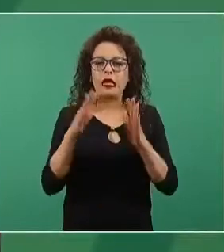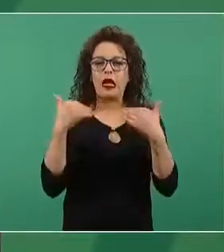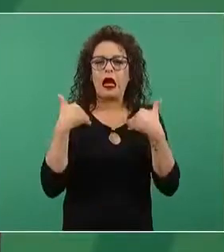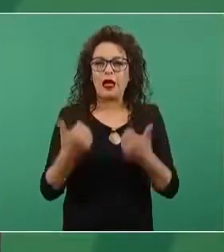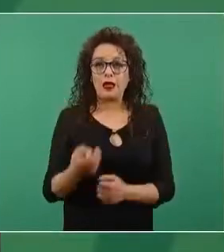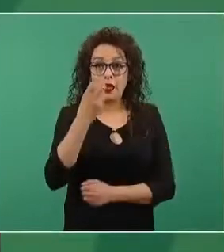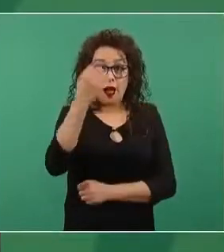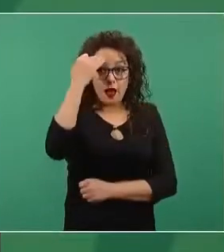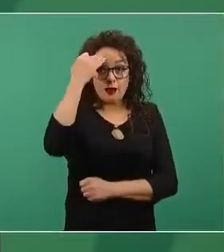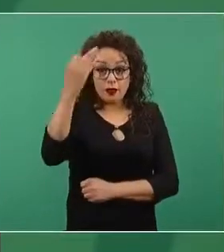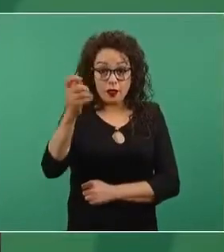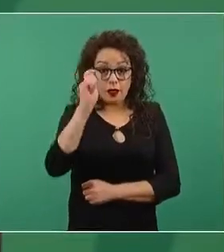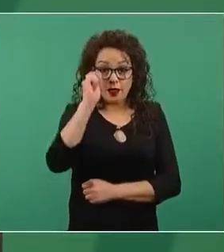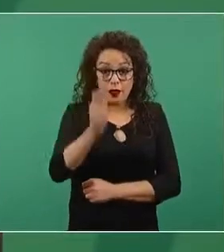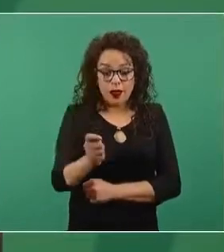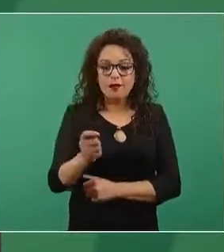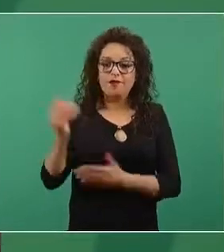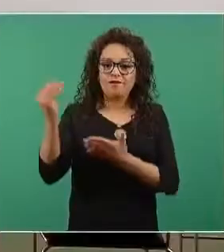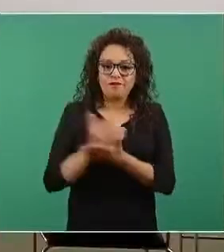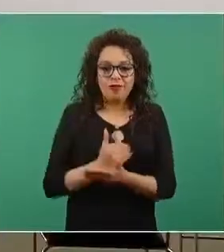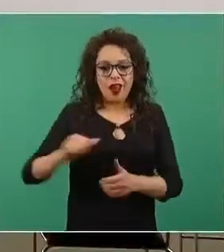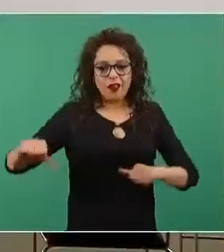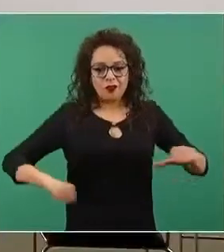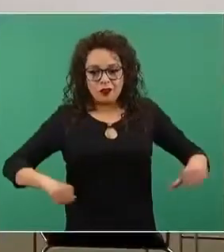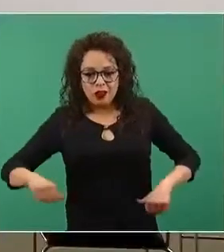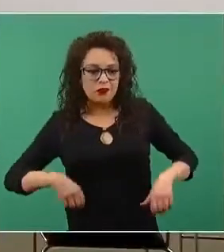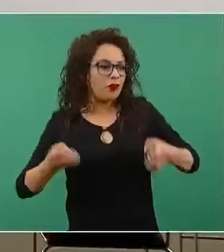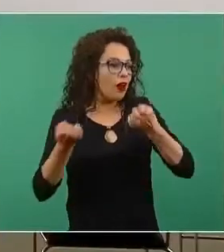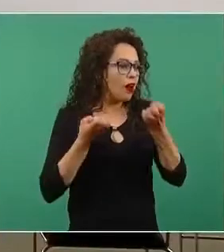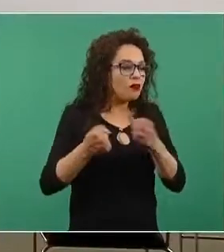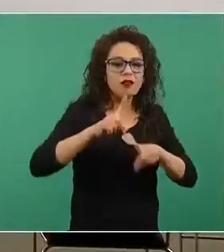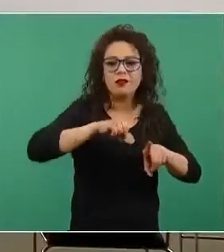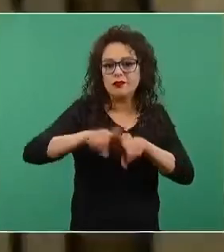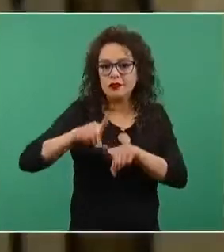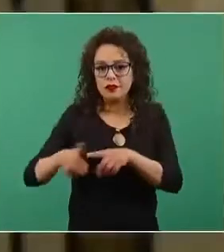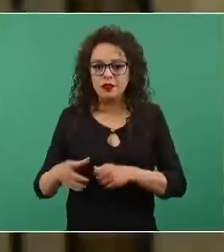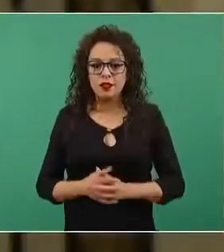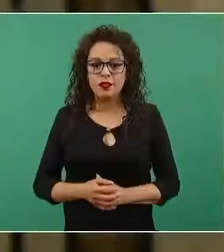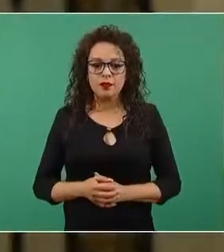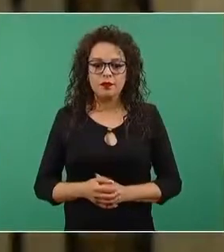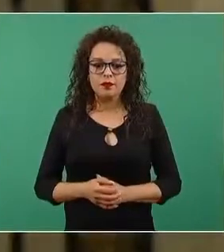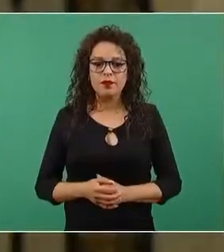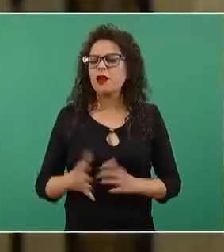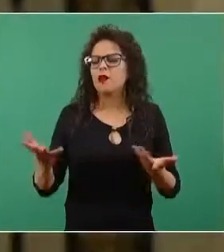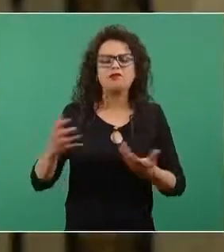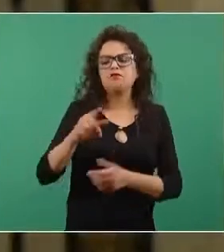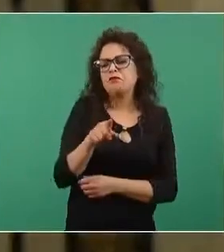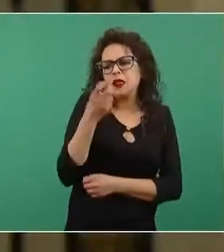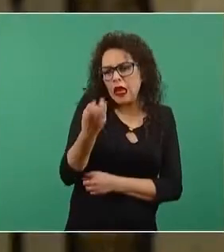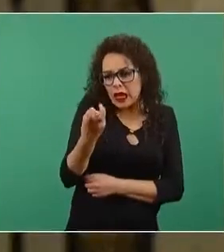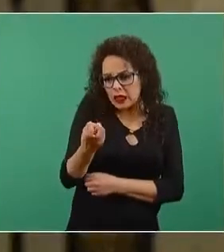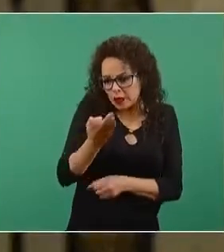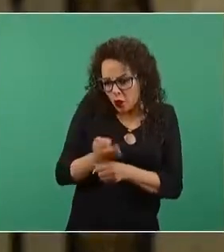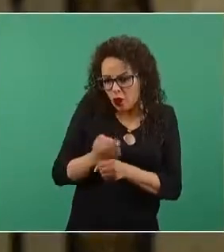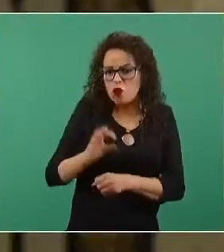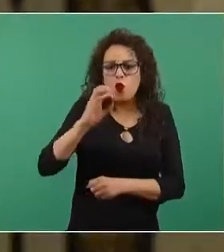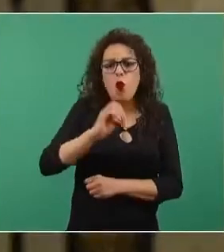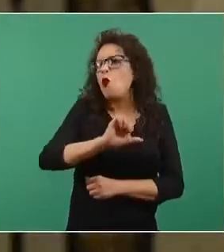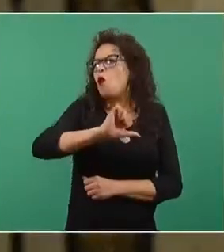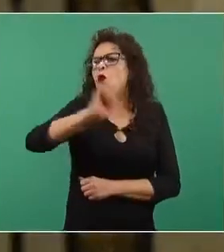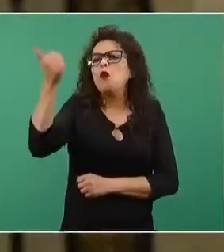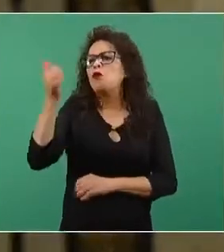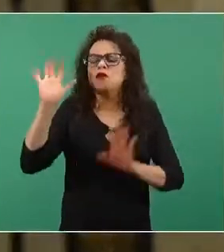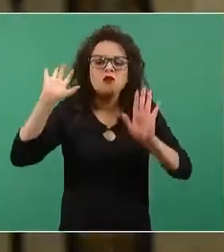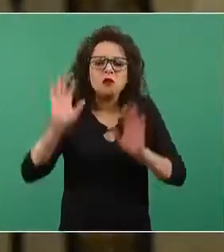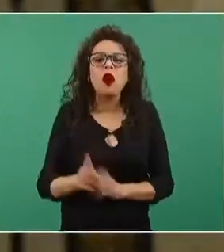mantenido tal vez con una disminución de actividad por física. Este periodo y por pues en alguna otra ocasión, o sea, en cuánto tiempo una persona se